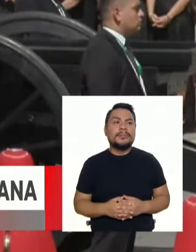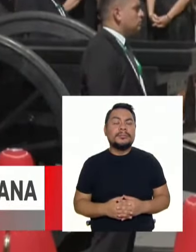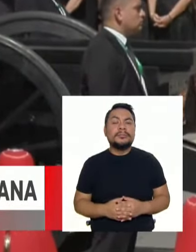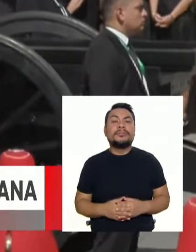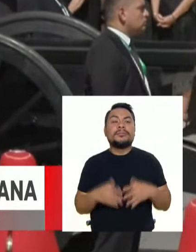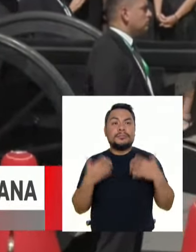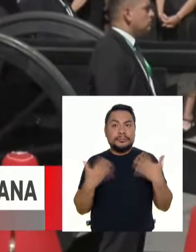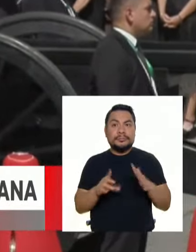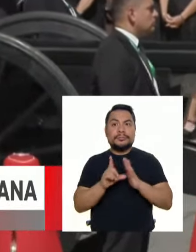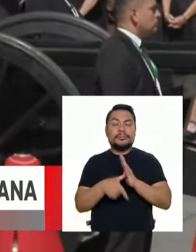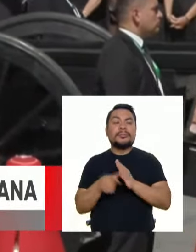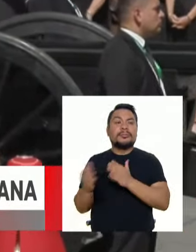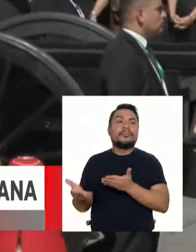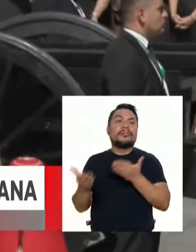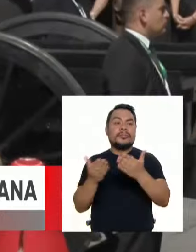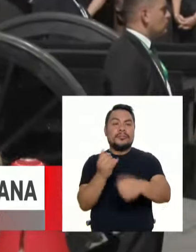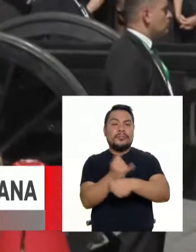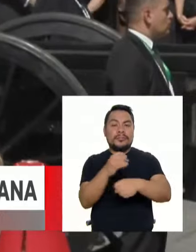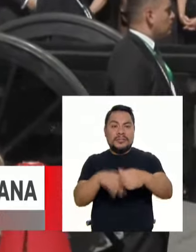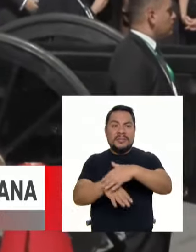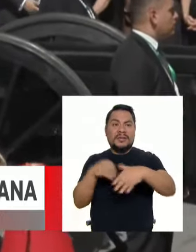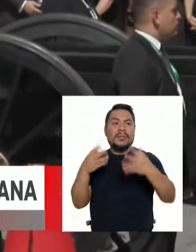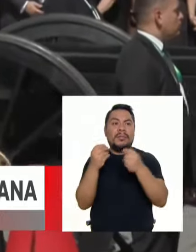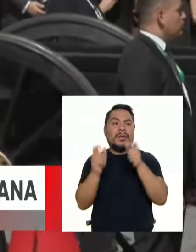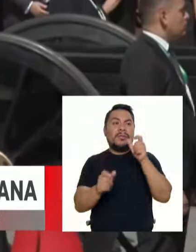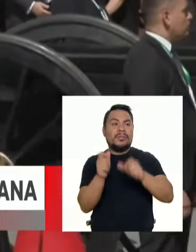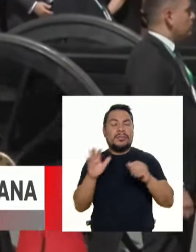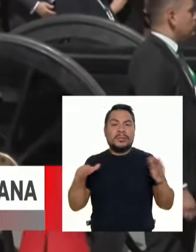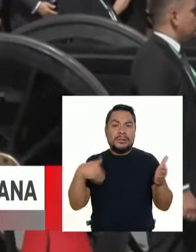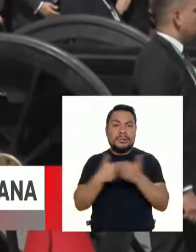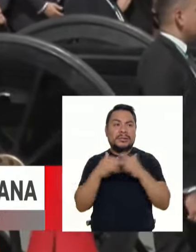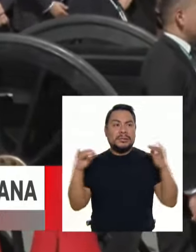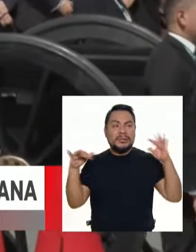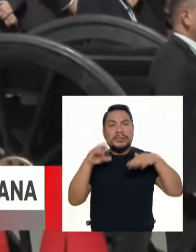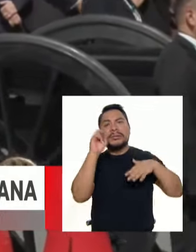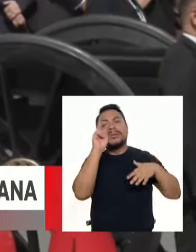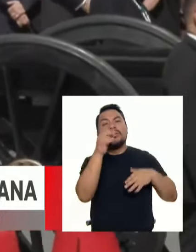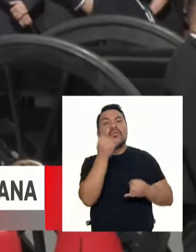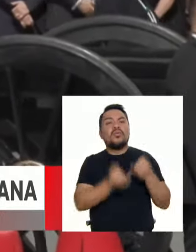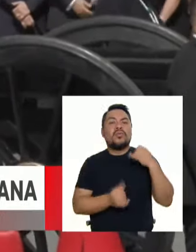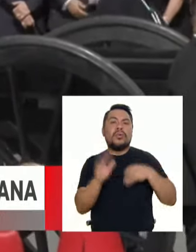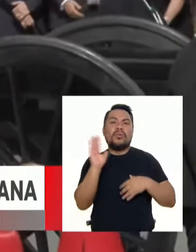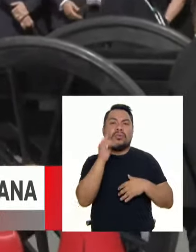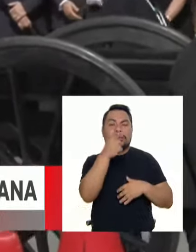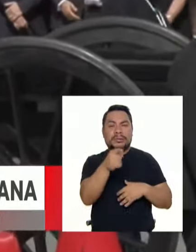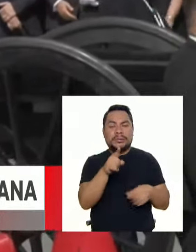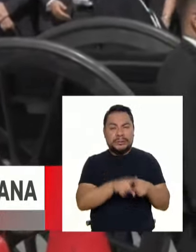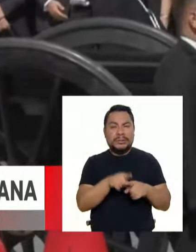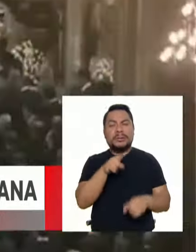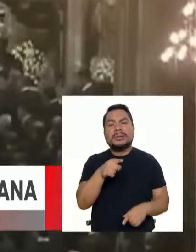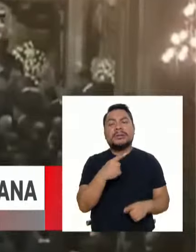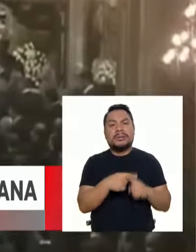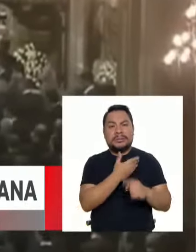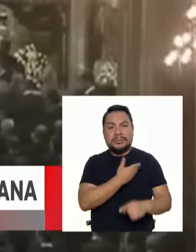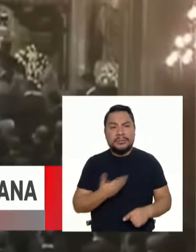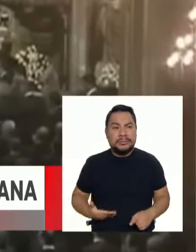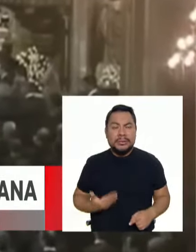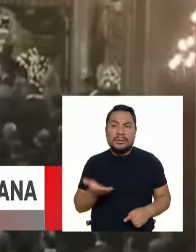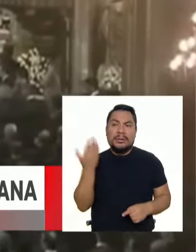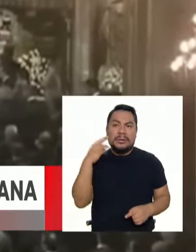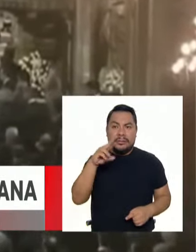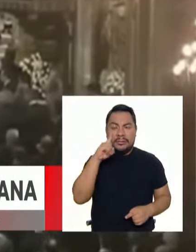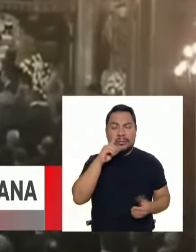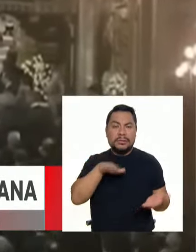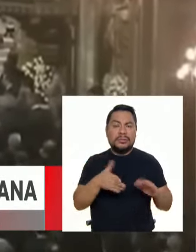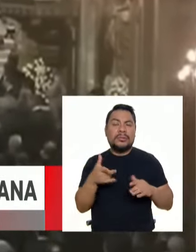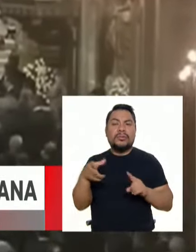Hasta los exteriores de la catedral, cientos de personas llegaron para darle el último adiós a Piñera, fallecido el pasado miércoles en